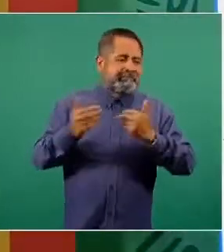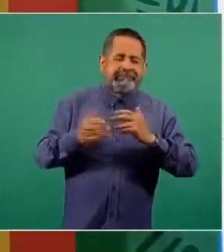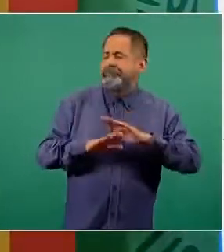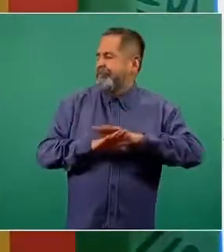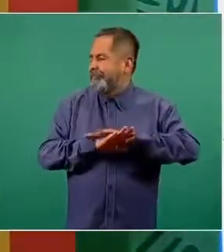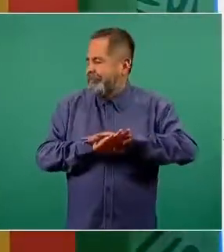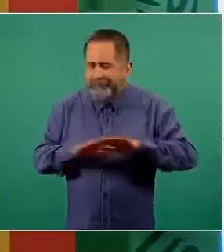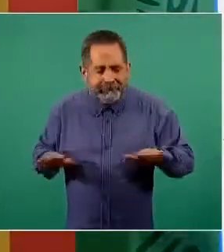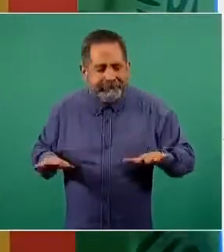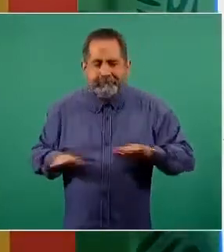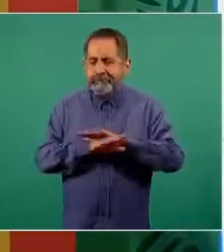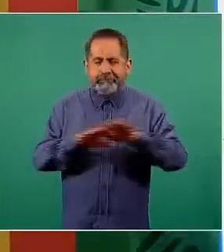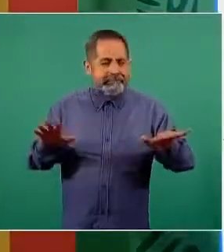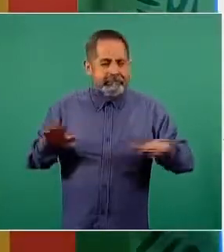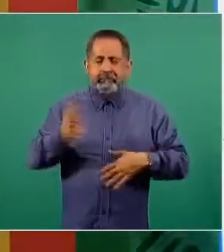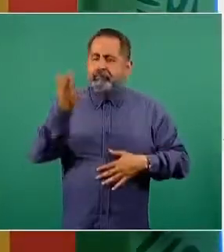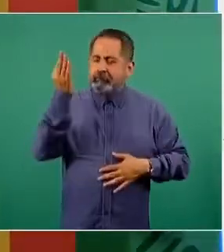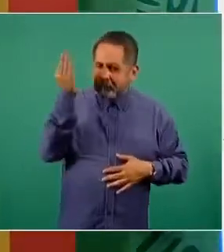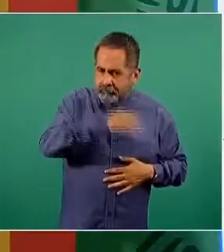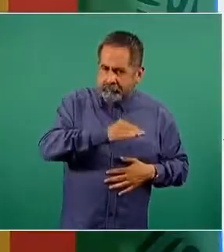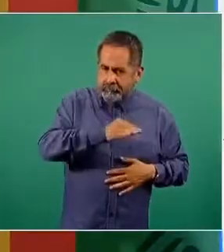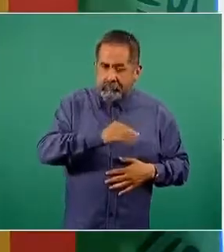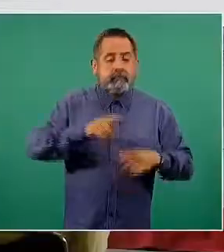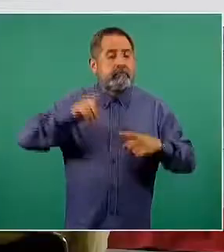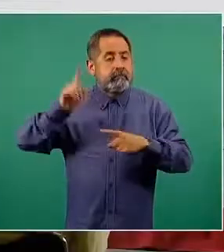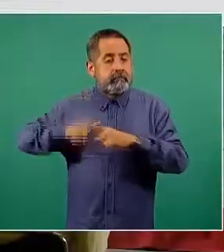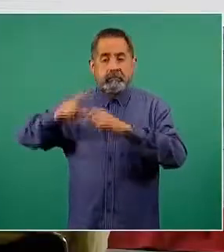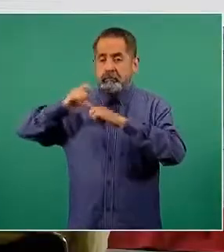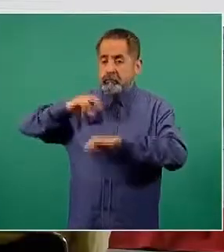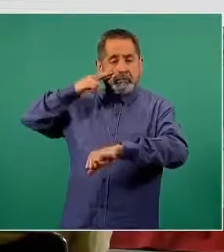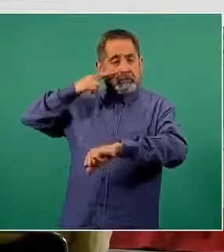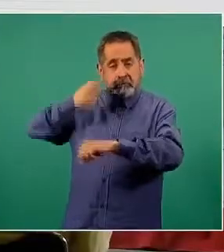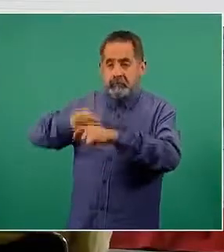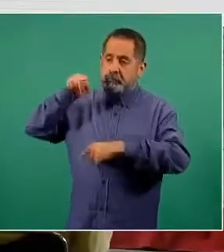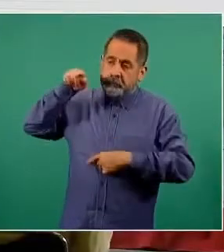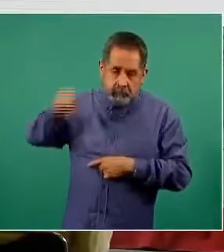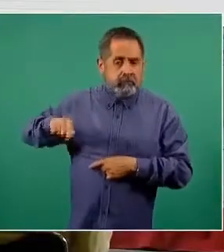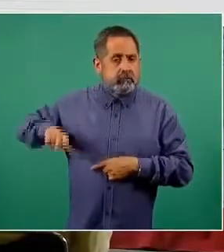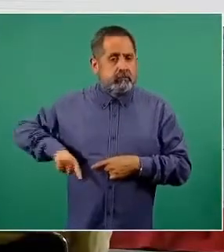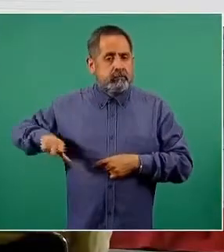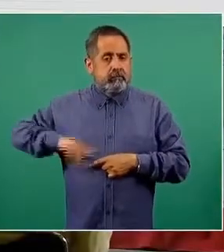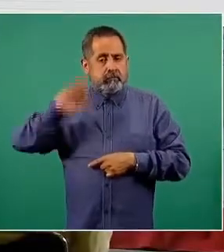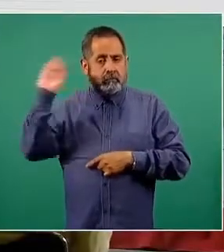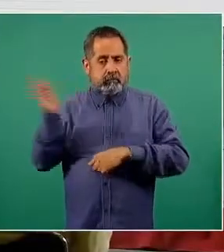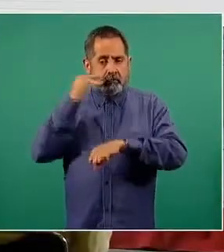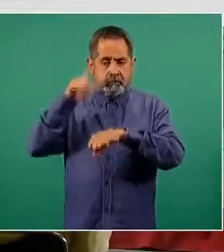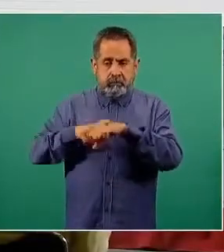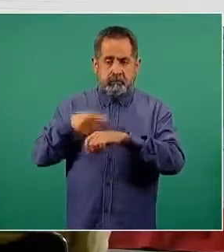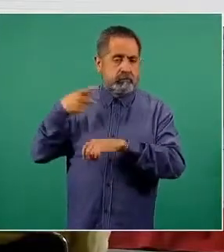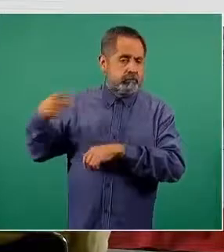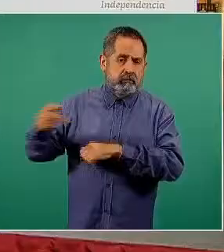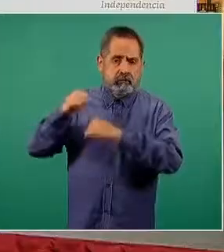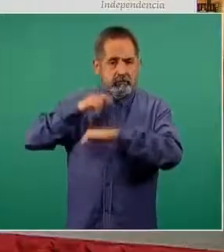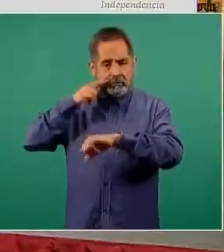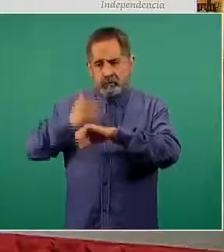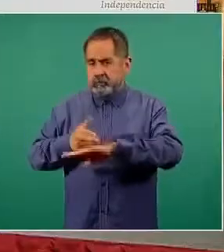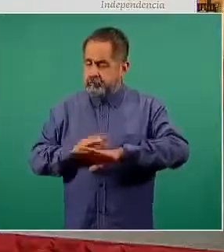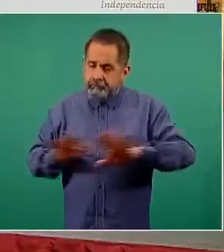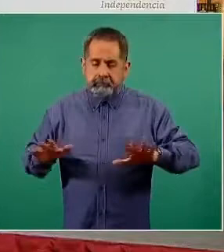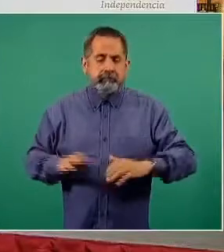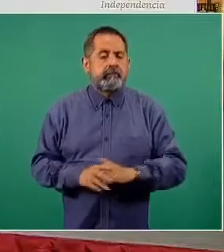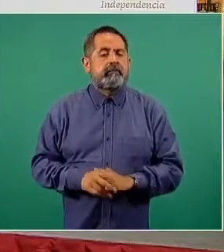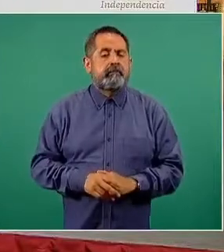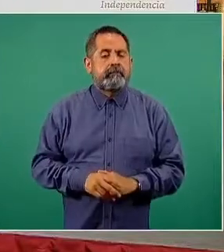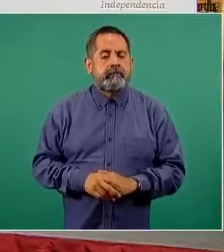gobernador, esto es falso. Es un solo programa, es gratuito y es de cobertura universal.